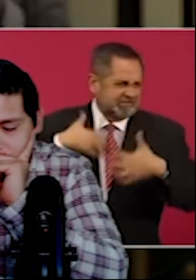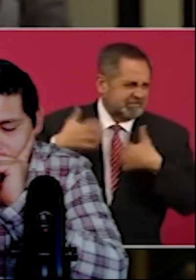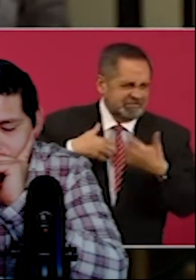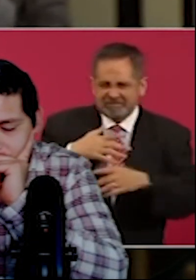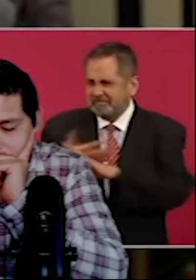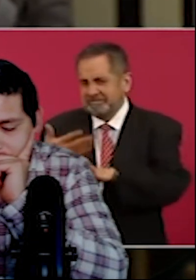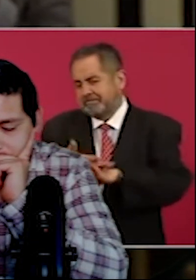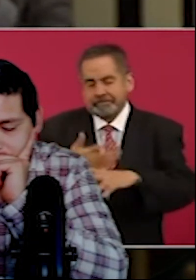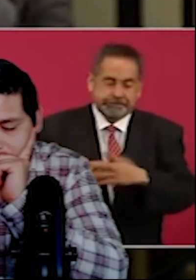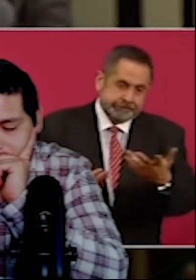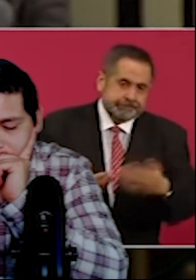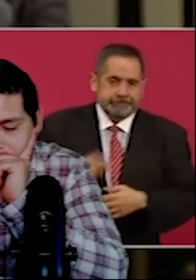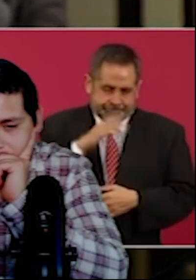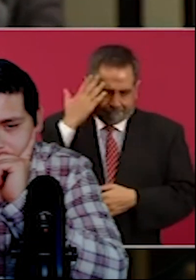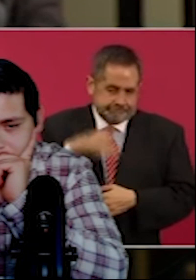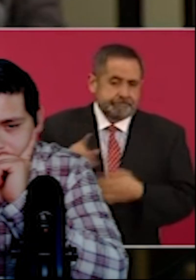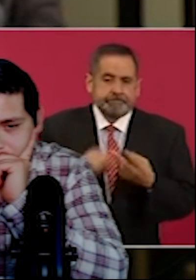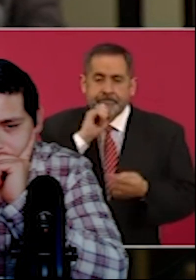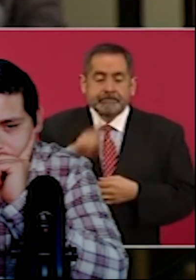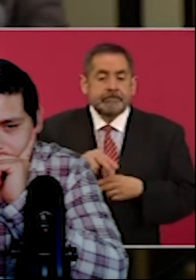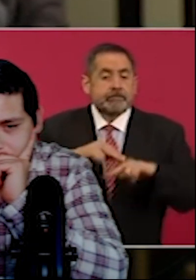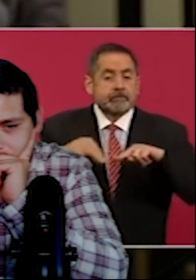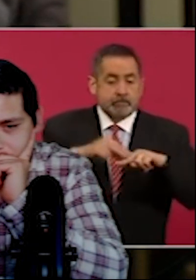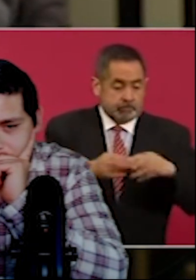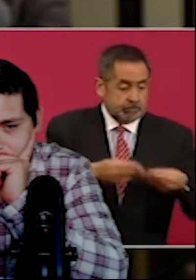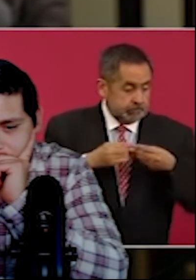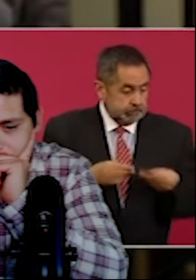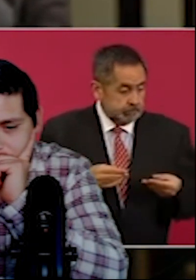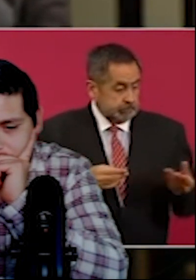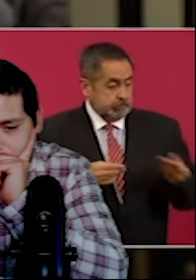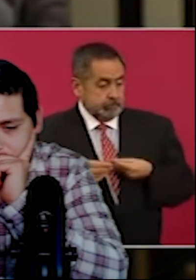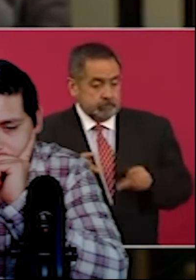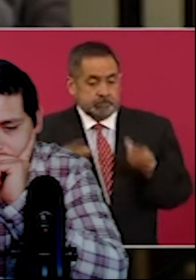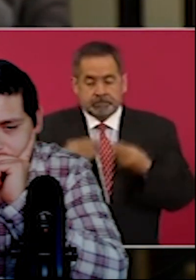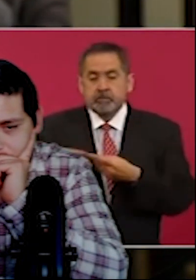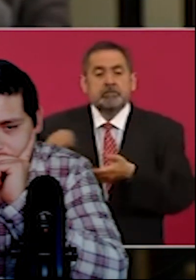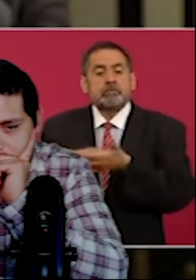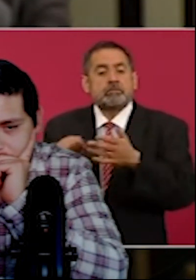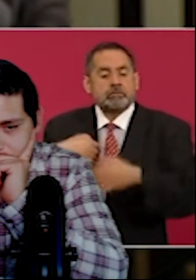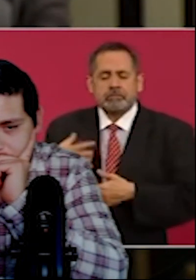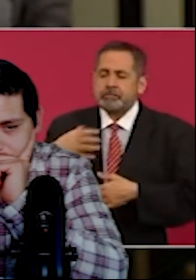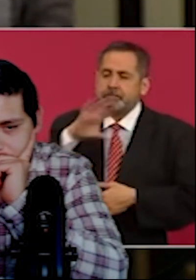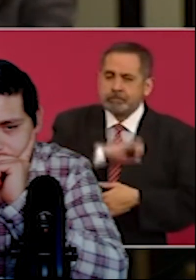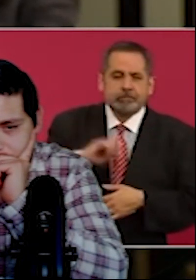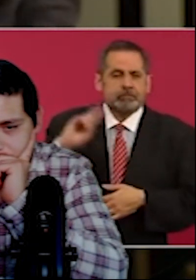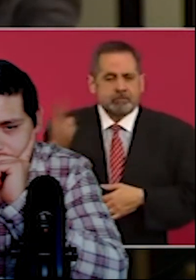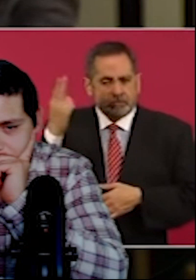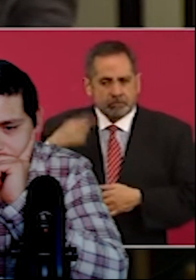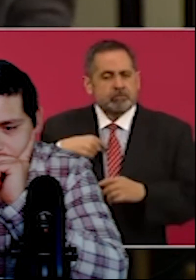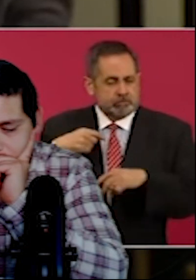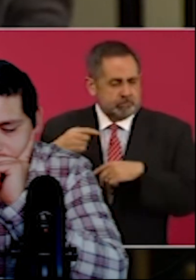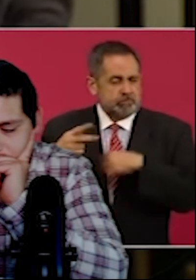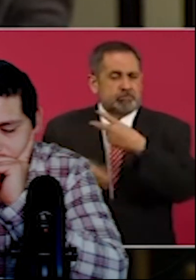violencia, y también está el tema, por ejemplo, de la reventa de boletos. A mí, por ejemplo, me gusta el equipo Pumas y voy al